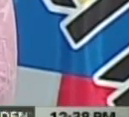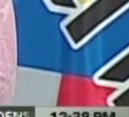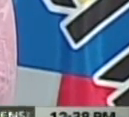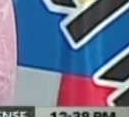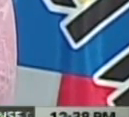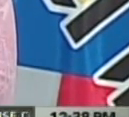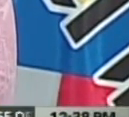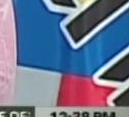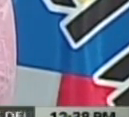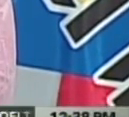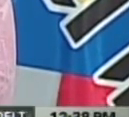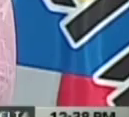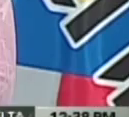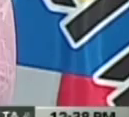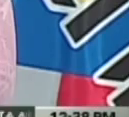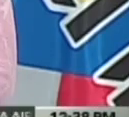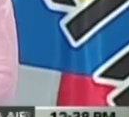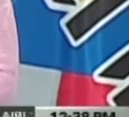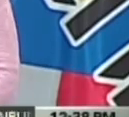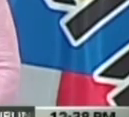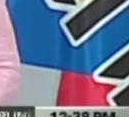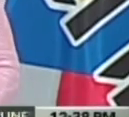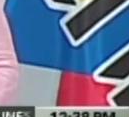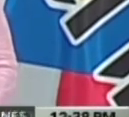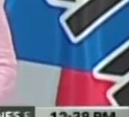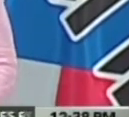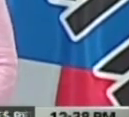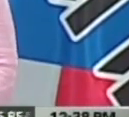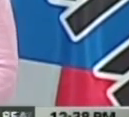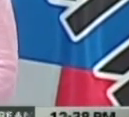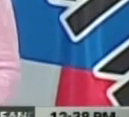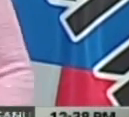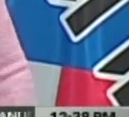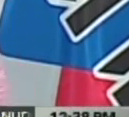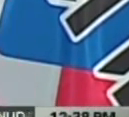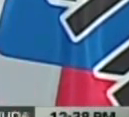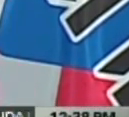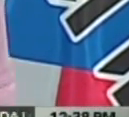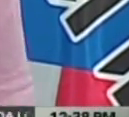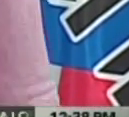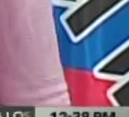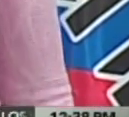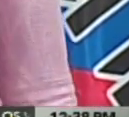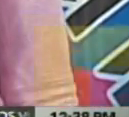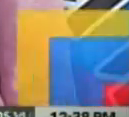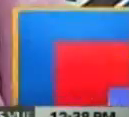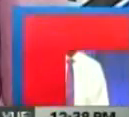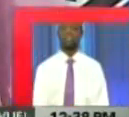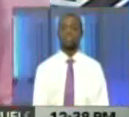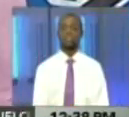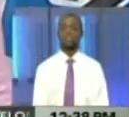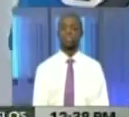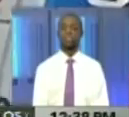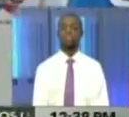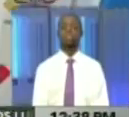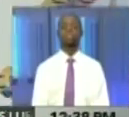A continuación, exposición a cargo de la ciudadana Teresa Luciana Ramírez, presidenta del Poder